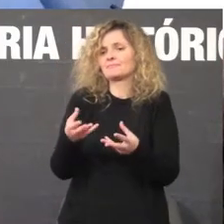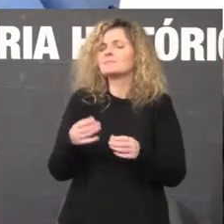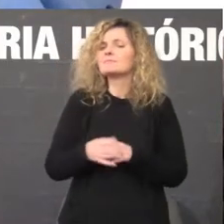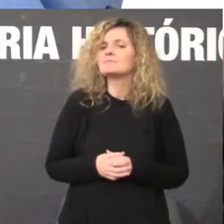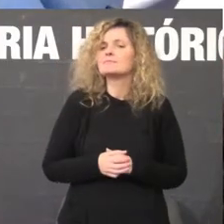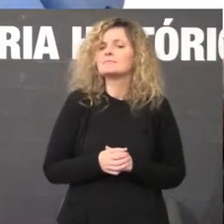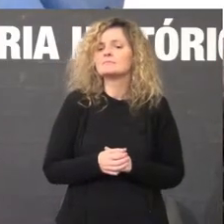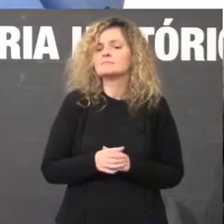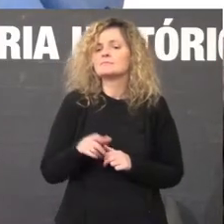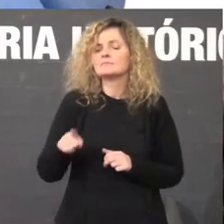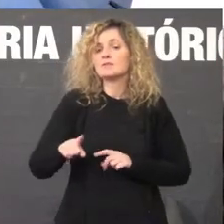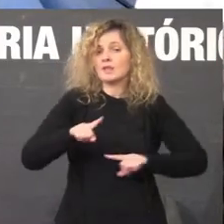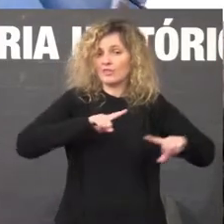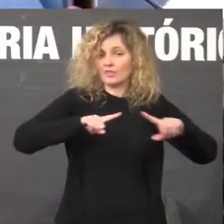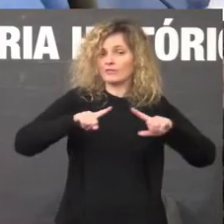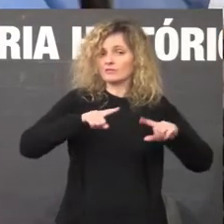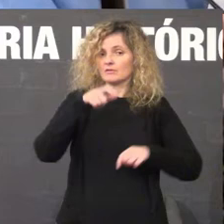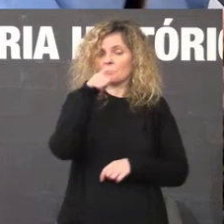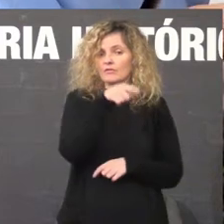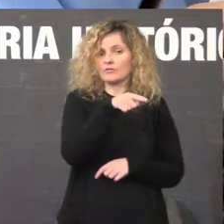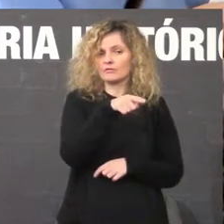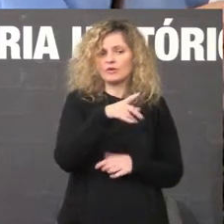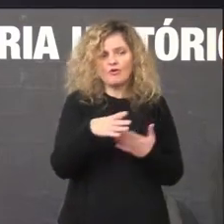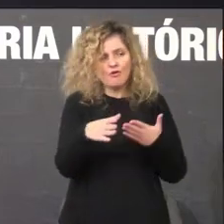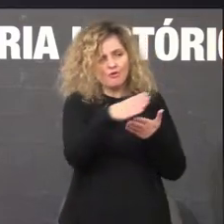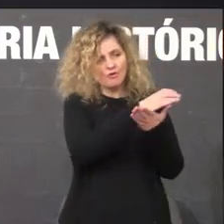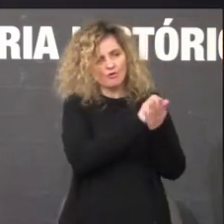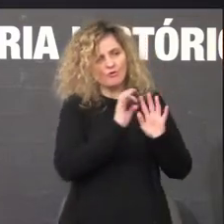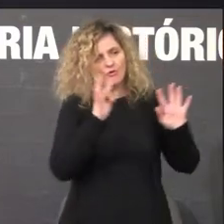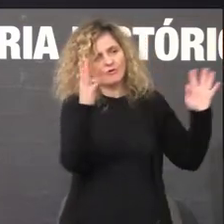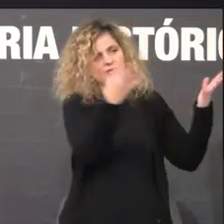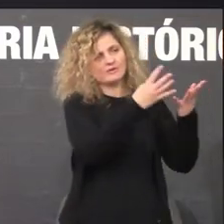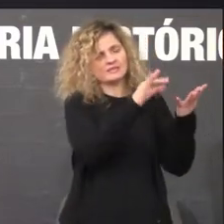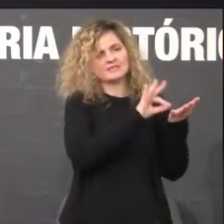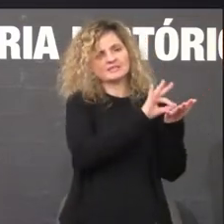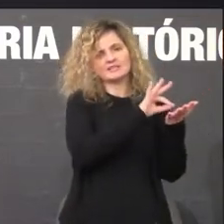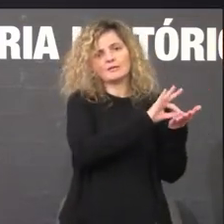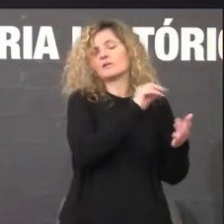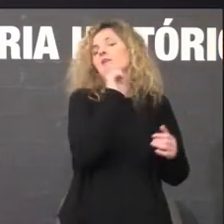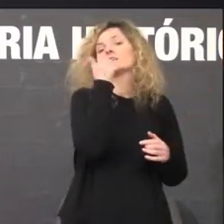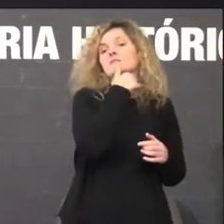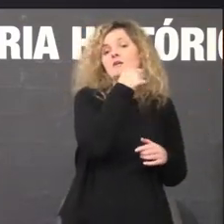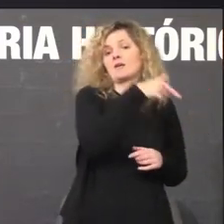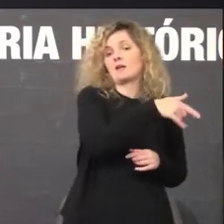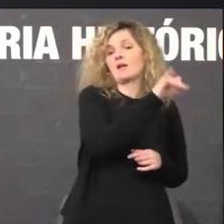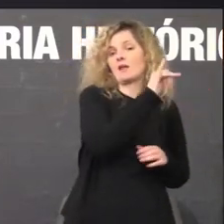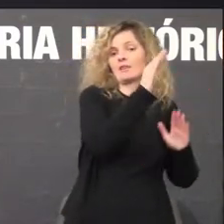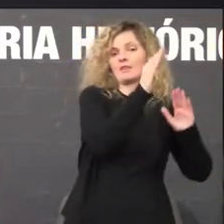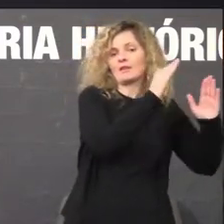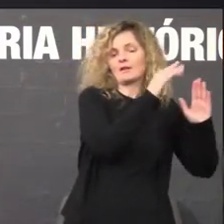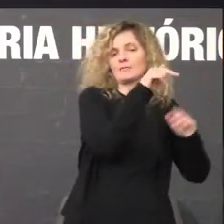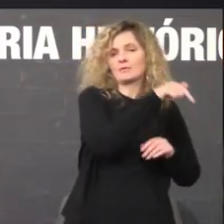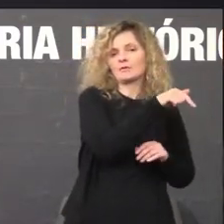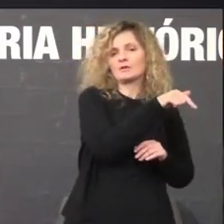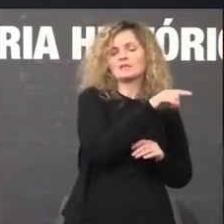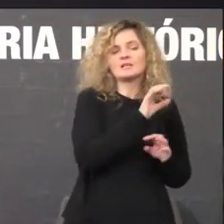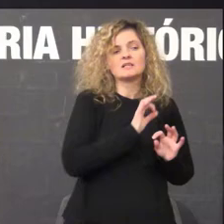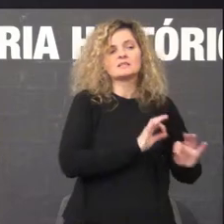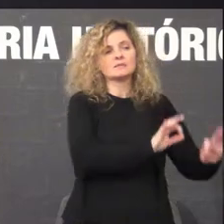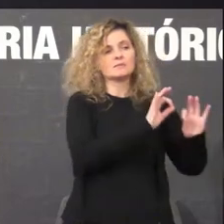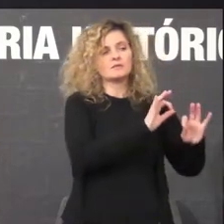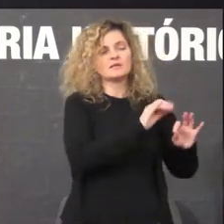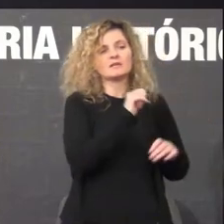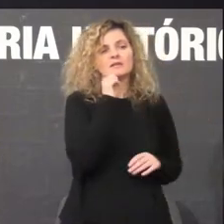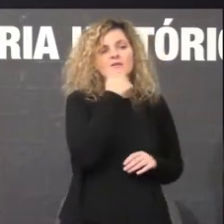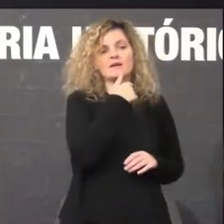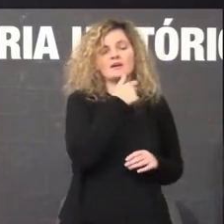que el dictador y todos los servicios secretos que hay en ese momento, especialmente el servicio